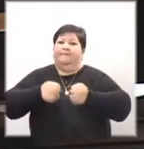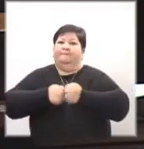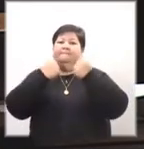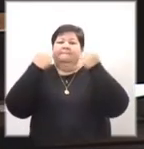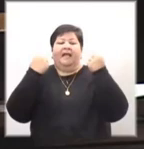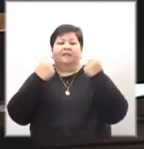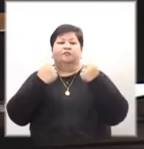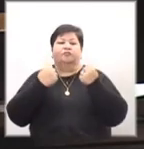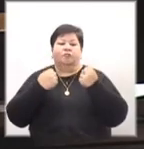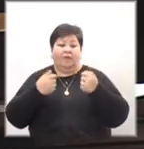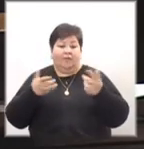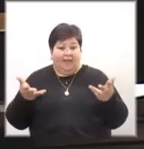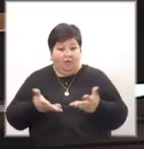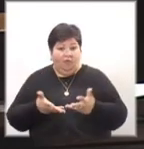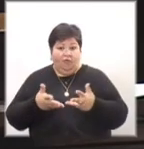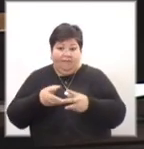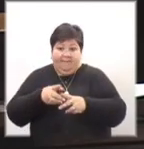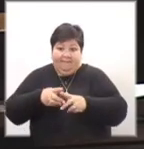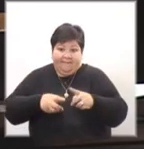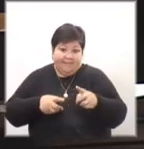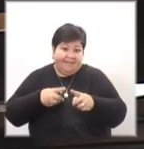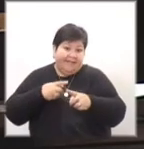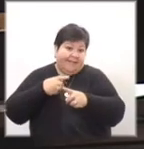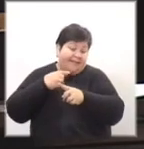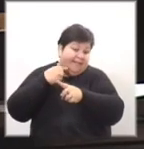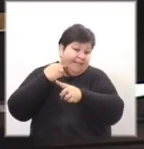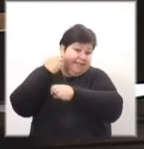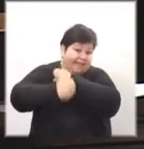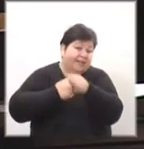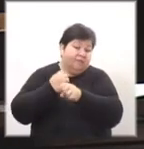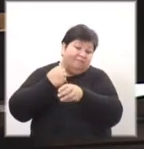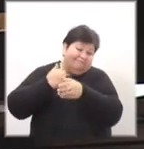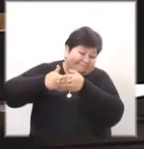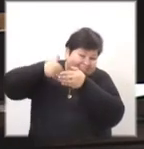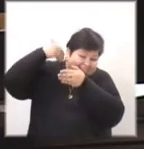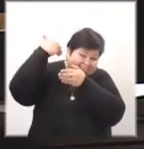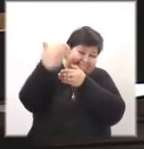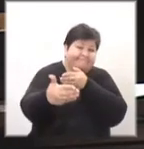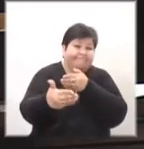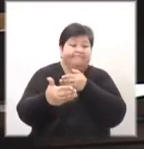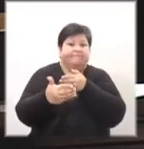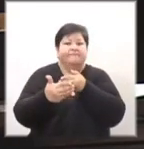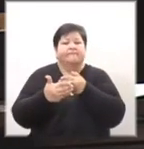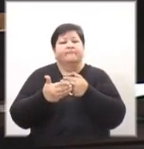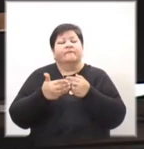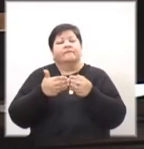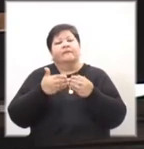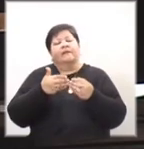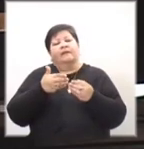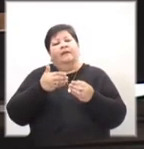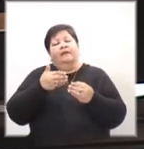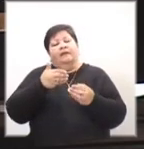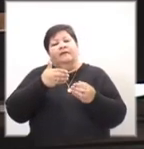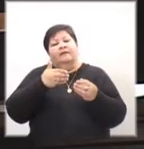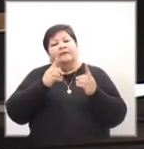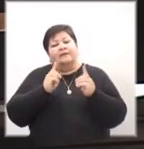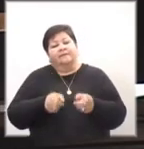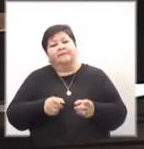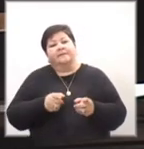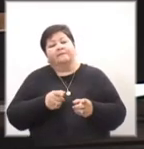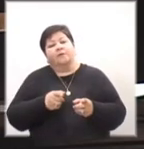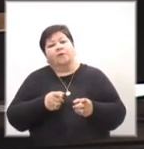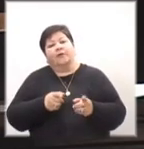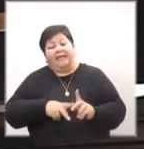mediano y largo plazo. Pese a haber tenido diferencias sustanciales con la visión del oficialismo, desde el diagnóstico realizado por